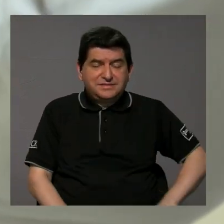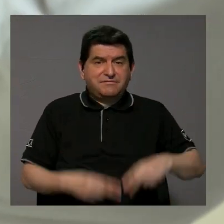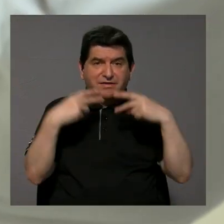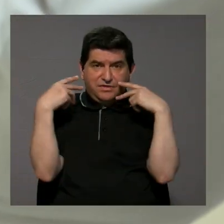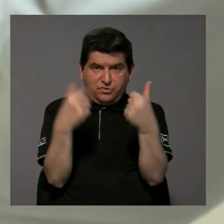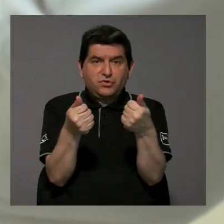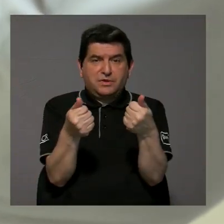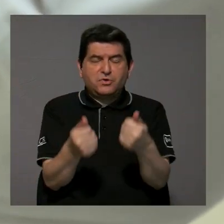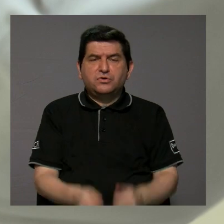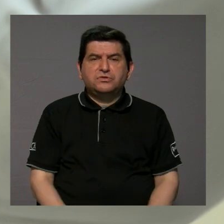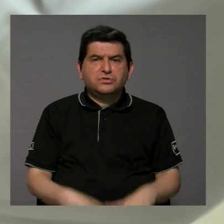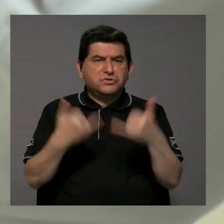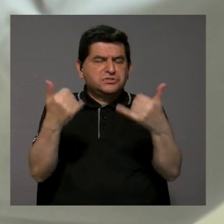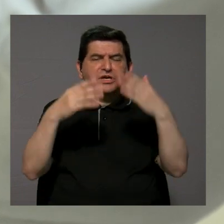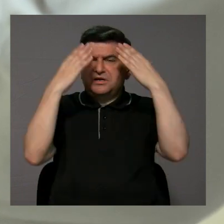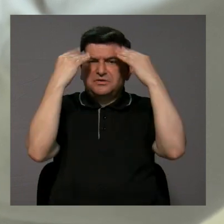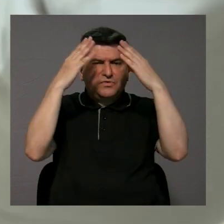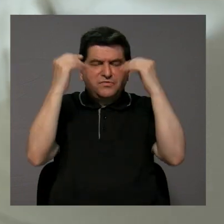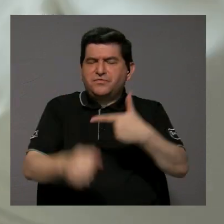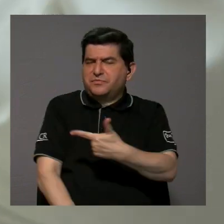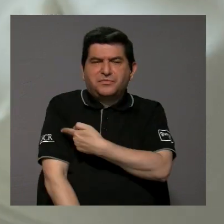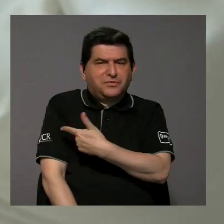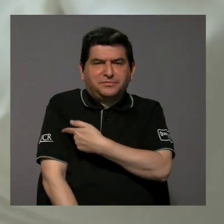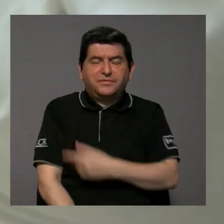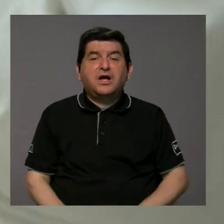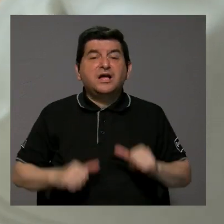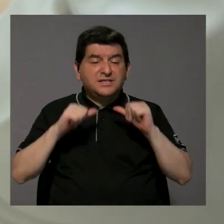Salvador, que de un pronto a otro dejó de reportar, dejó de